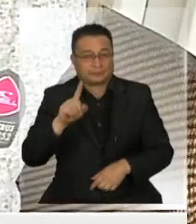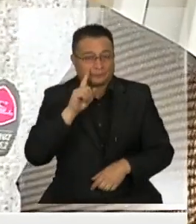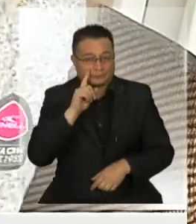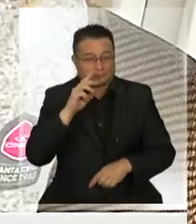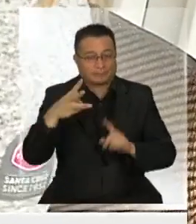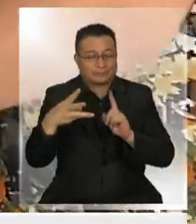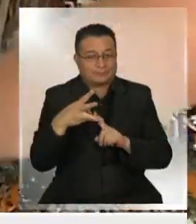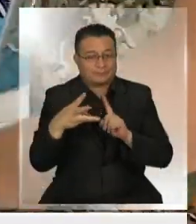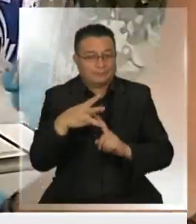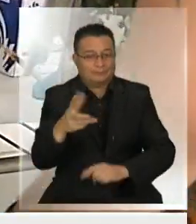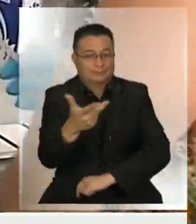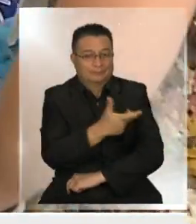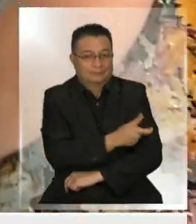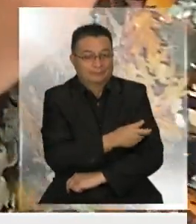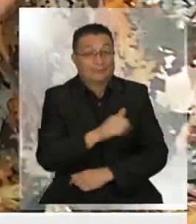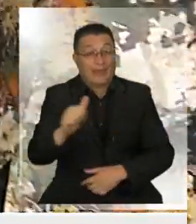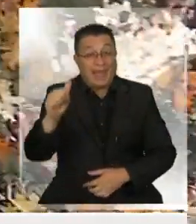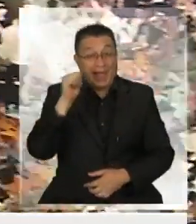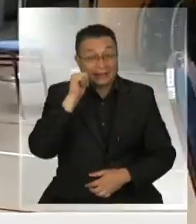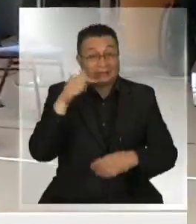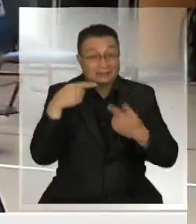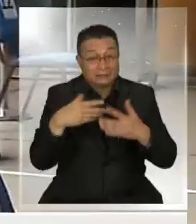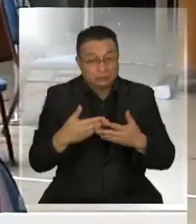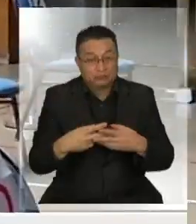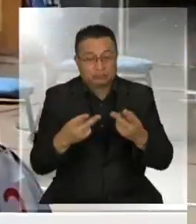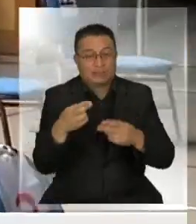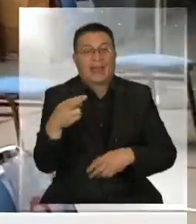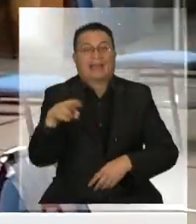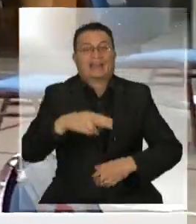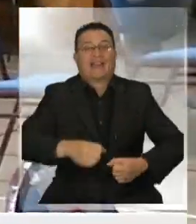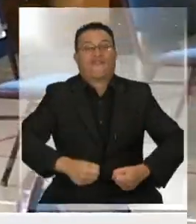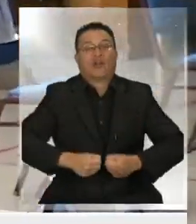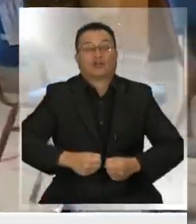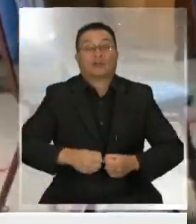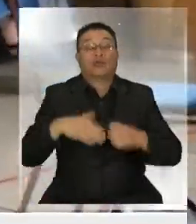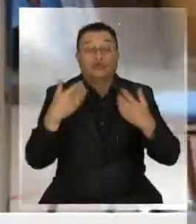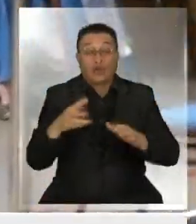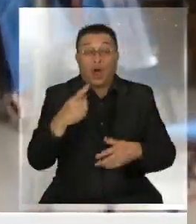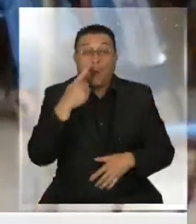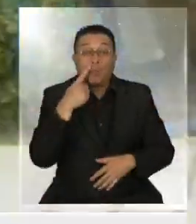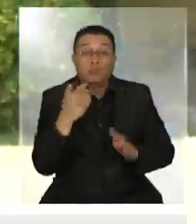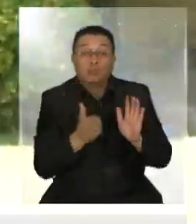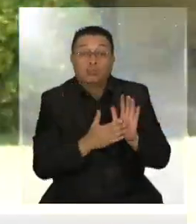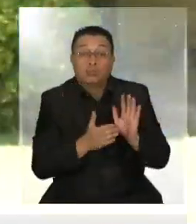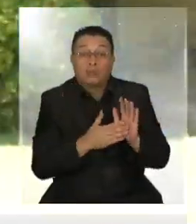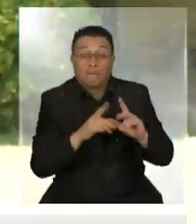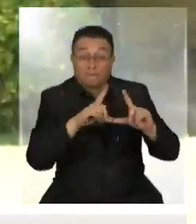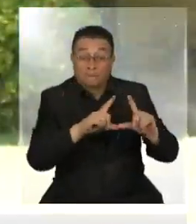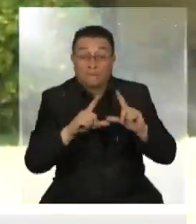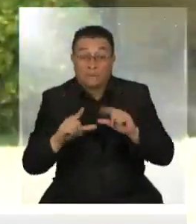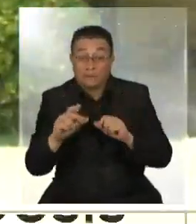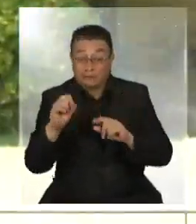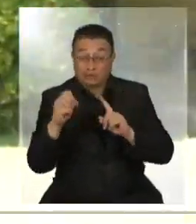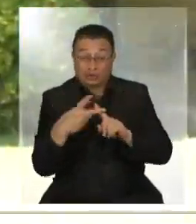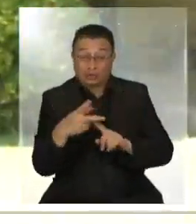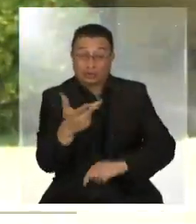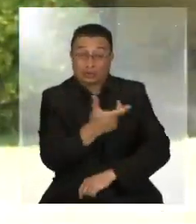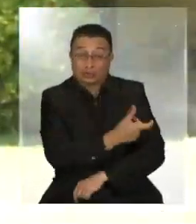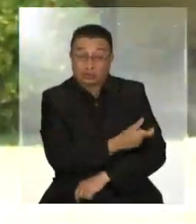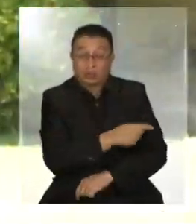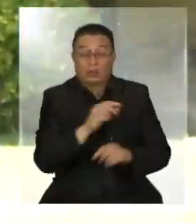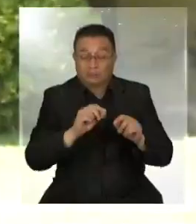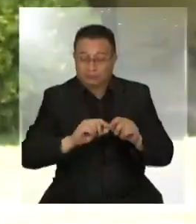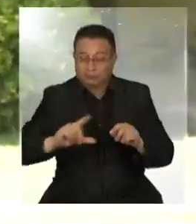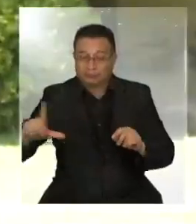tercera dosis quienes debieran recibir otra de refuerzo. Si se demuestra que bajan, al igual que ocurrió después de la segunda dosis, probablemente a